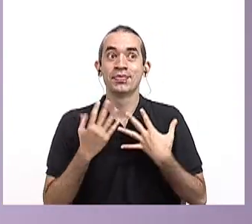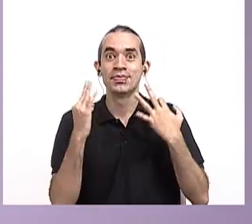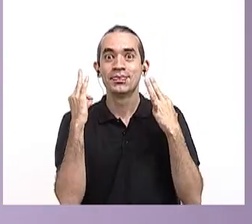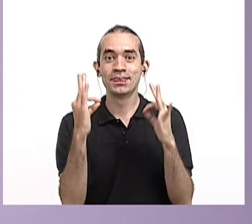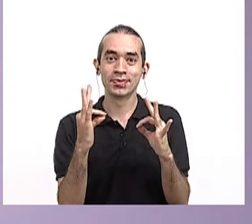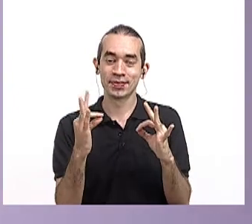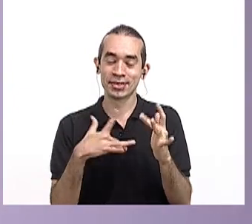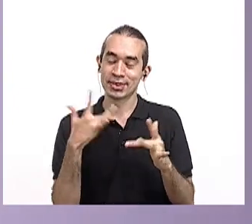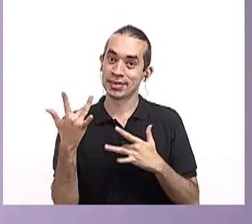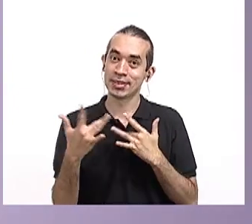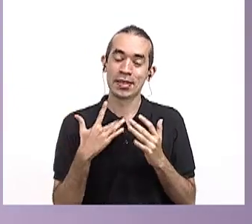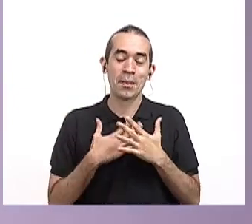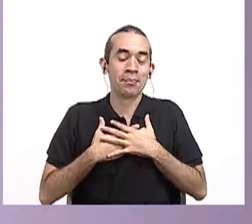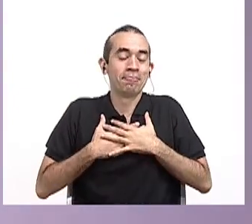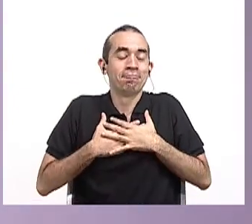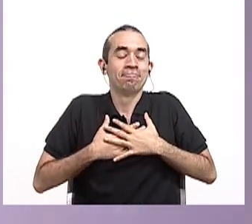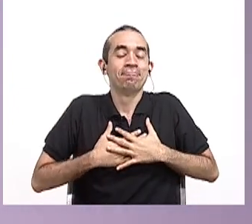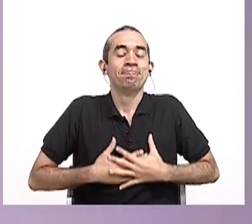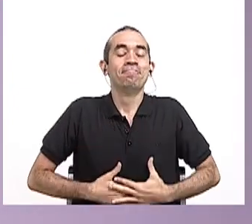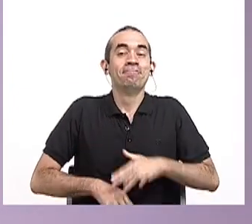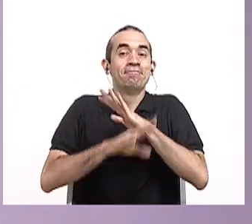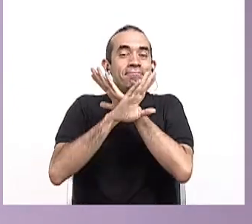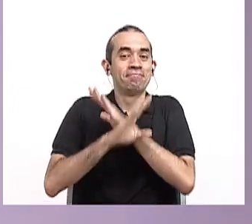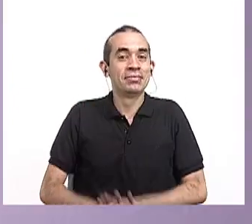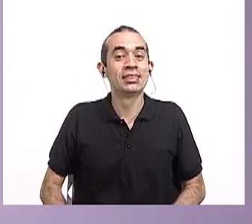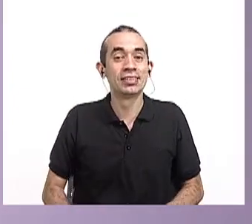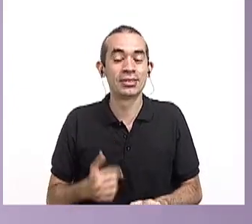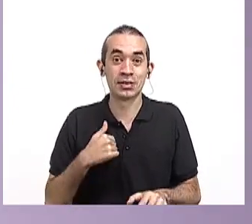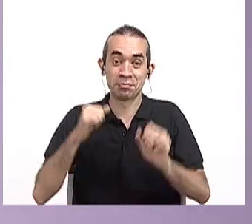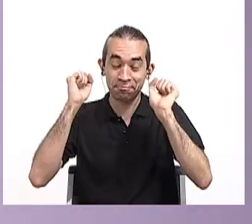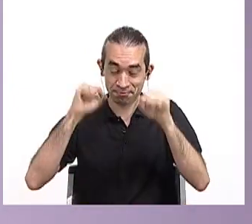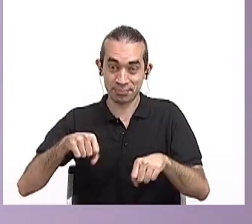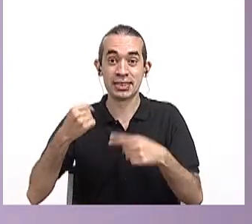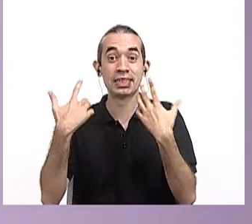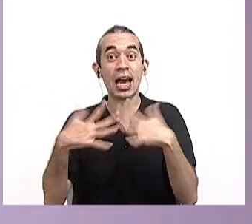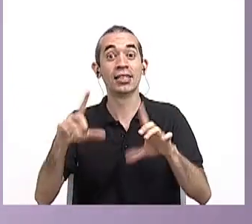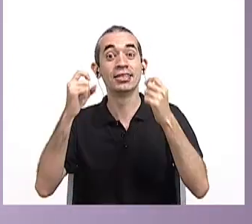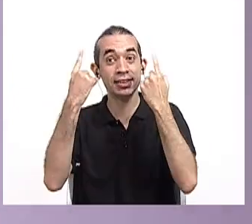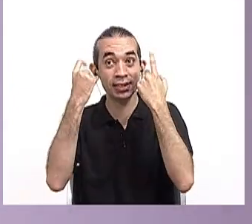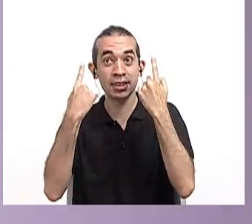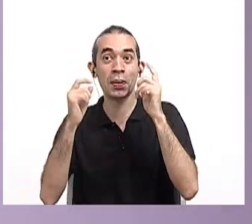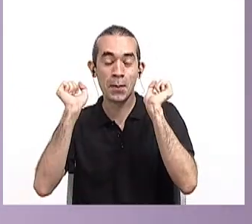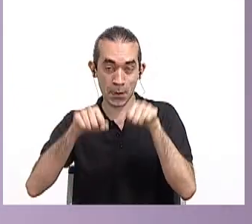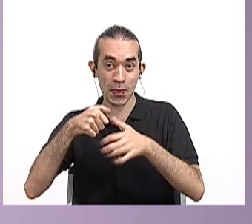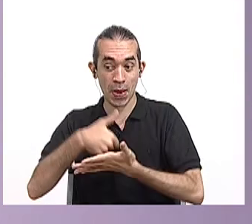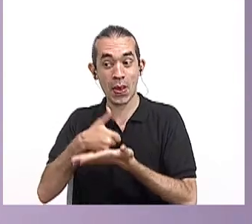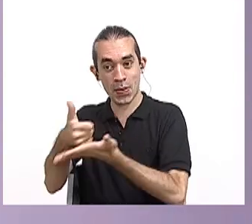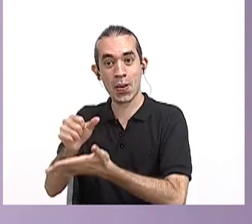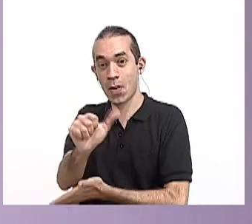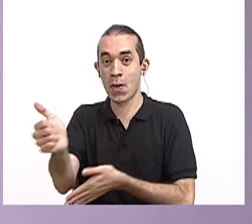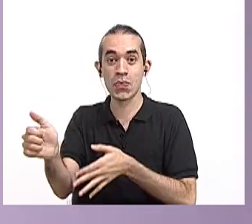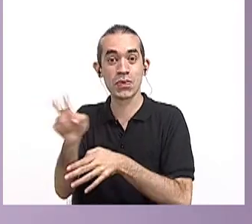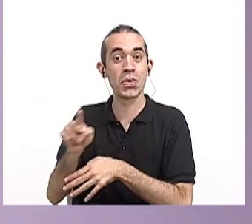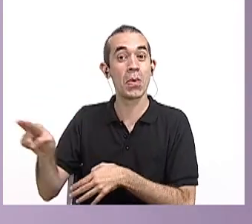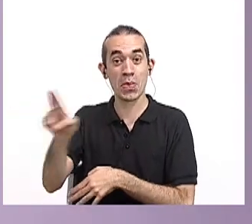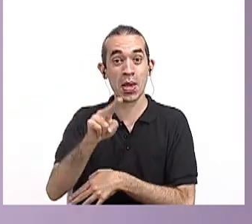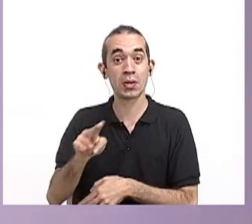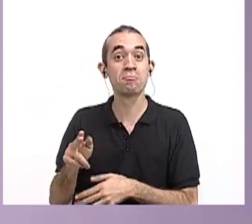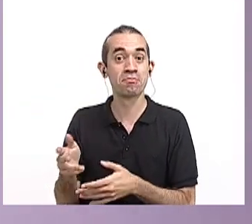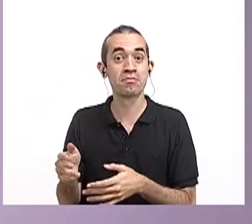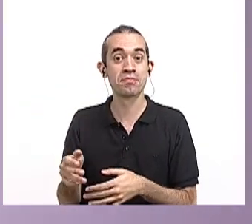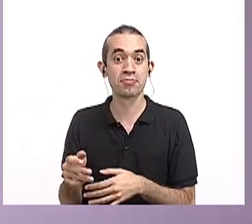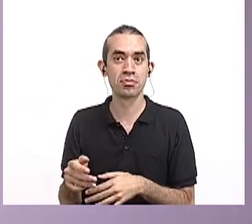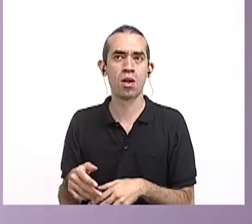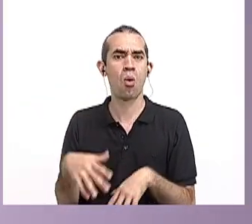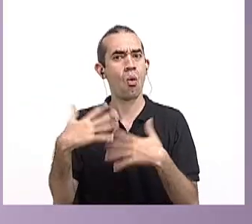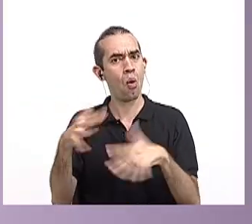una sensación de paz al saber que pude entender y hasta le pude ayudar a otros compañeros. Eso